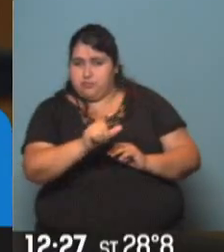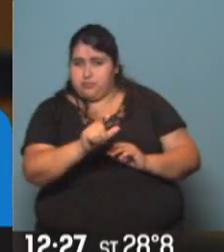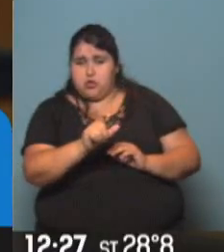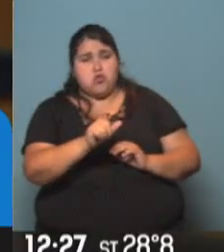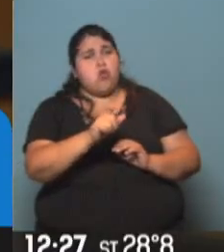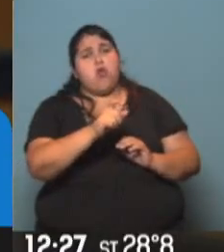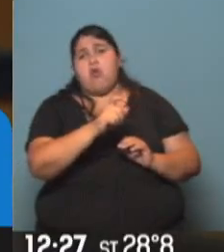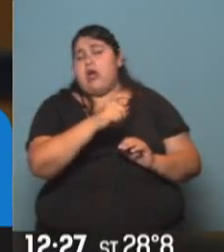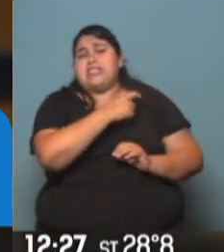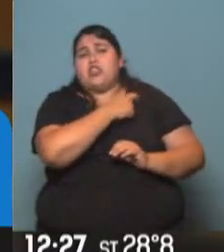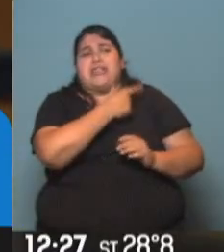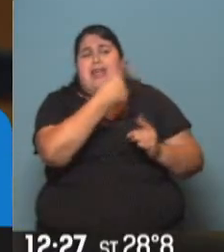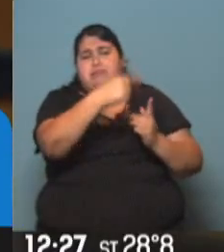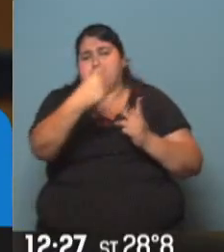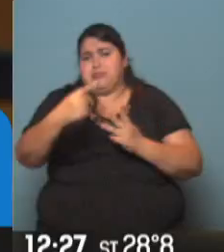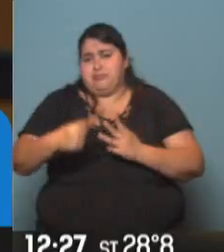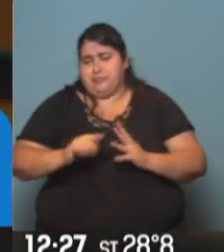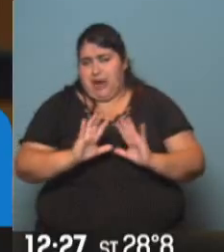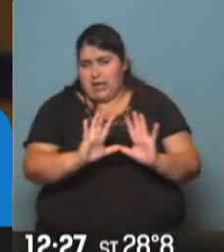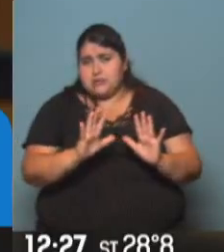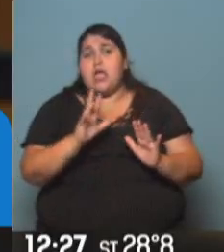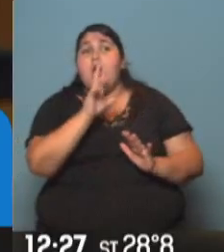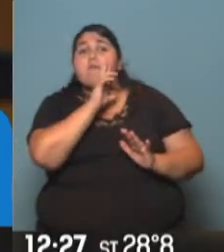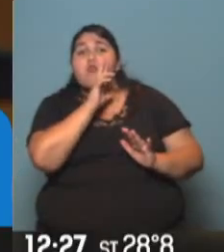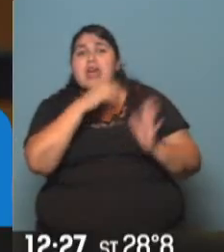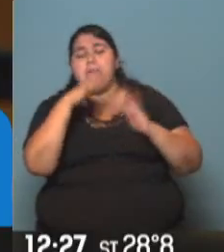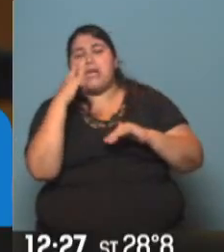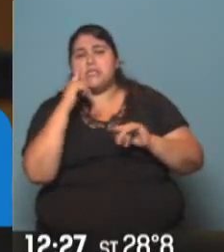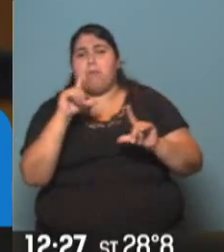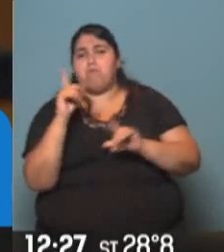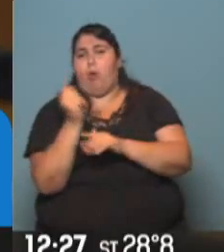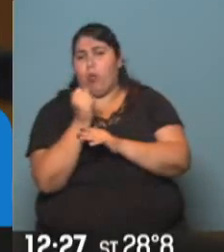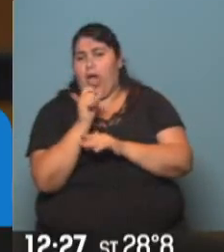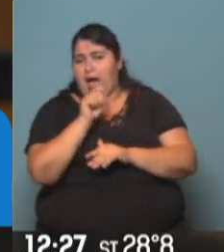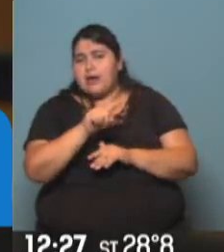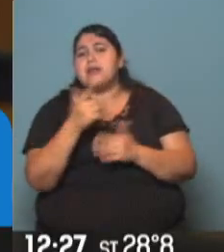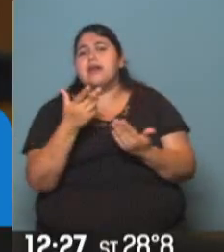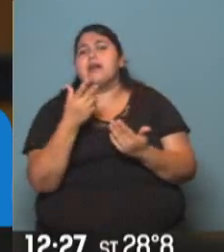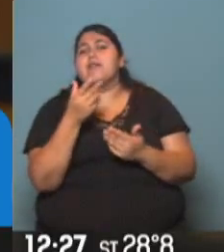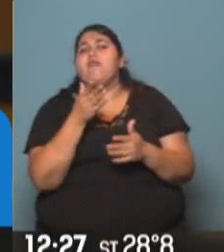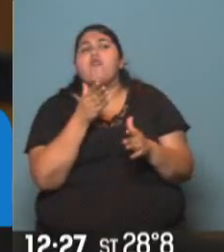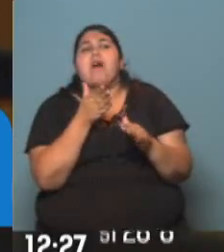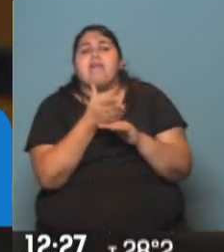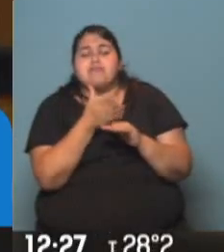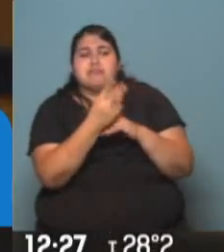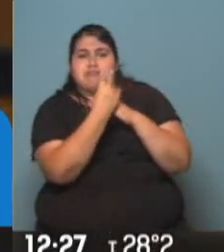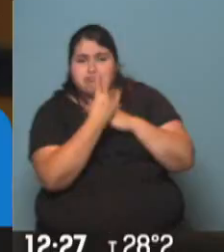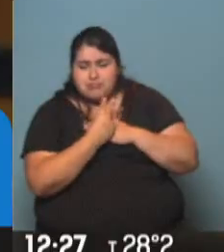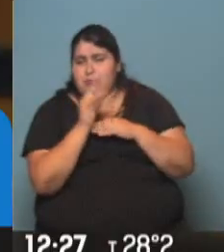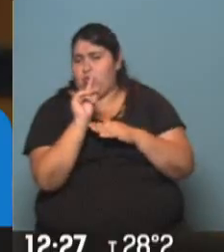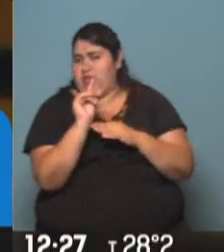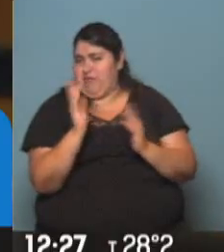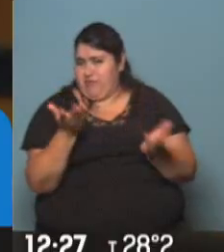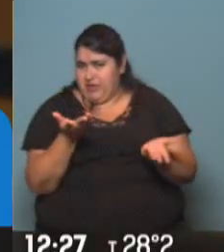lo que sí puede pasar es que las mujeres de los sectores populares tengan menos acceso a recursos protectorios a resguardo por